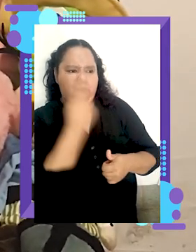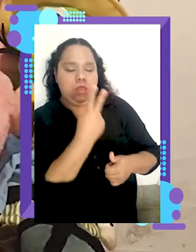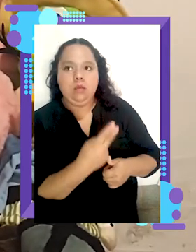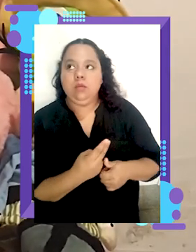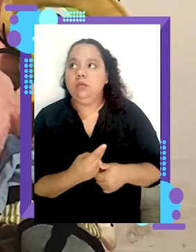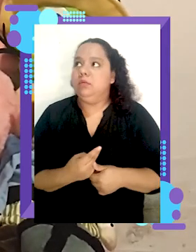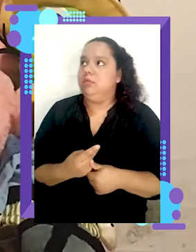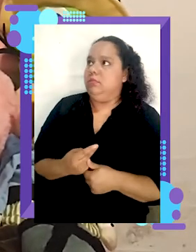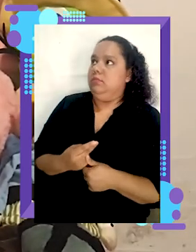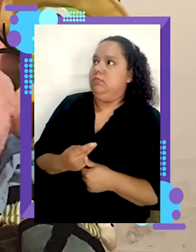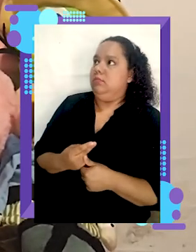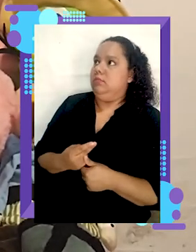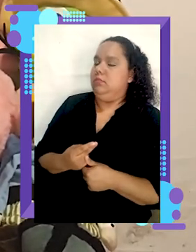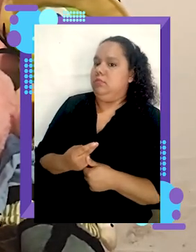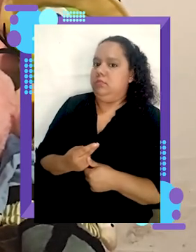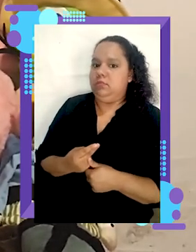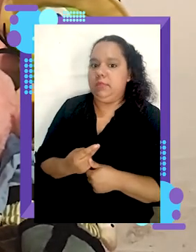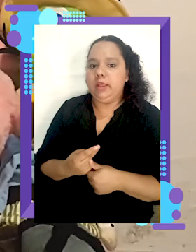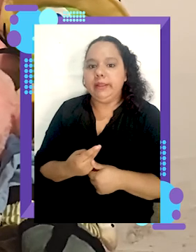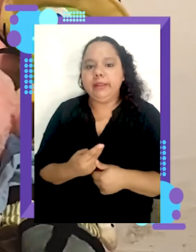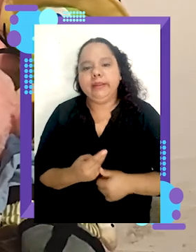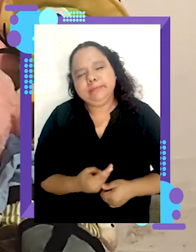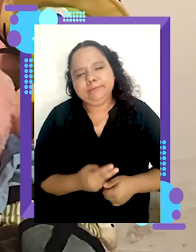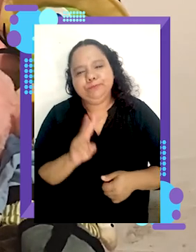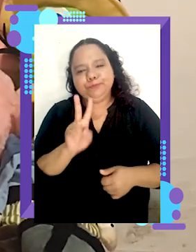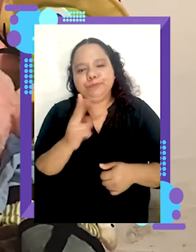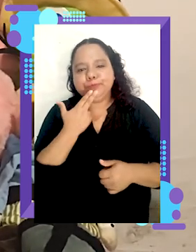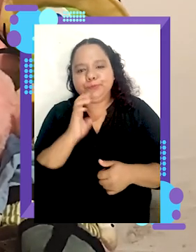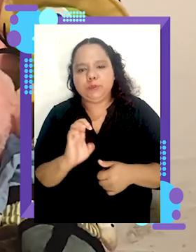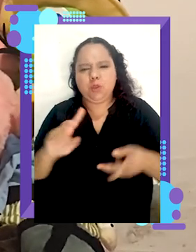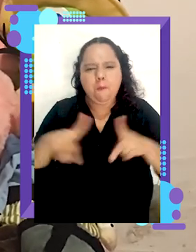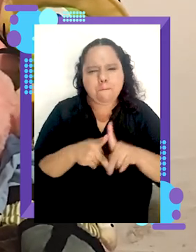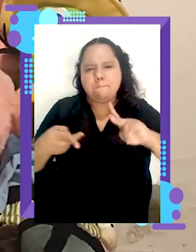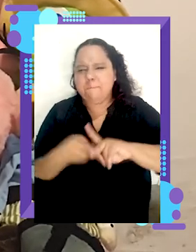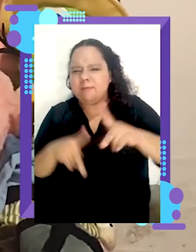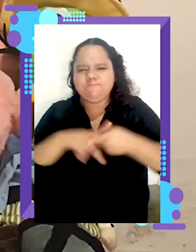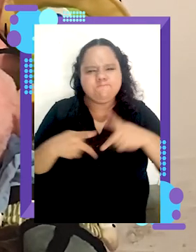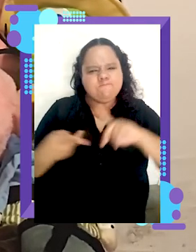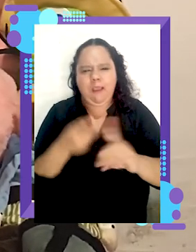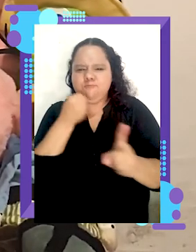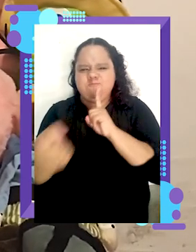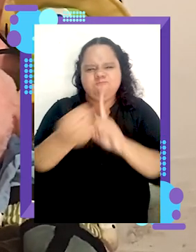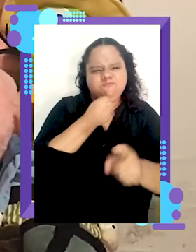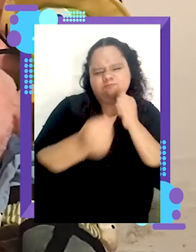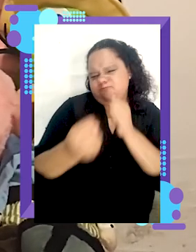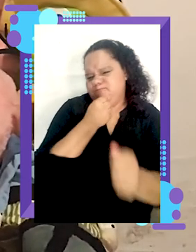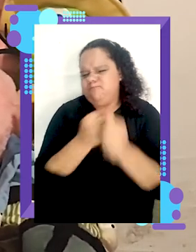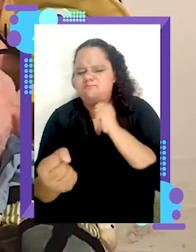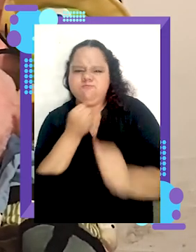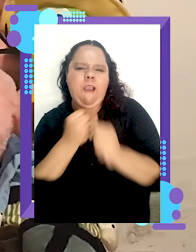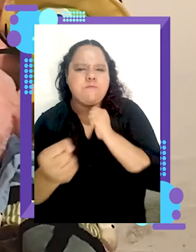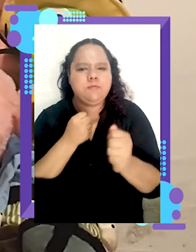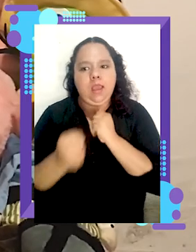primero! Y adivinen qué pasó. Los dos niños comenzaron a pelearse muy feo, hasta darse a